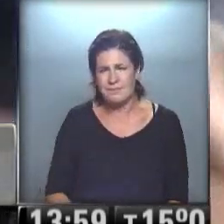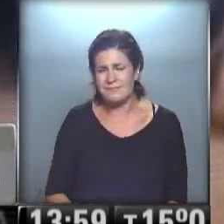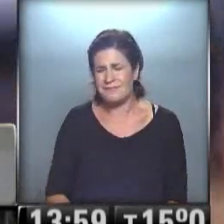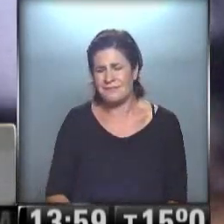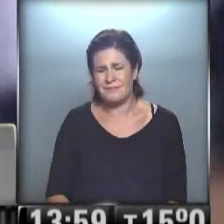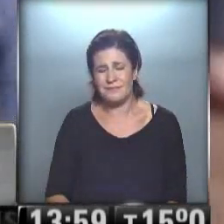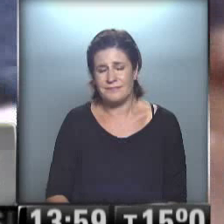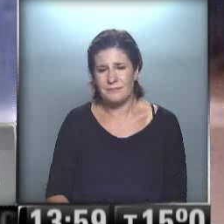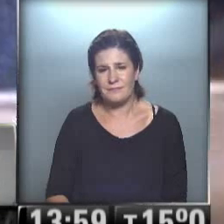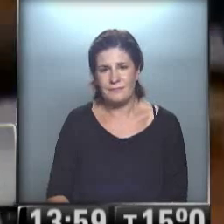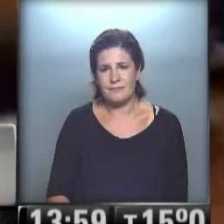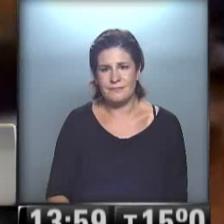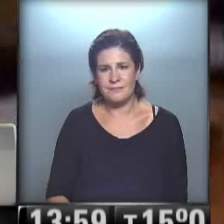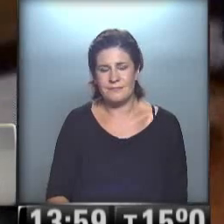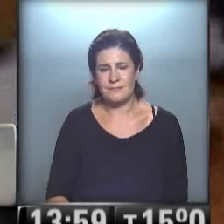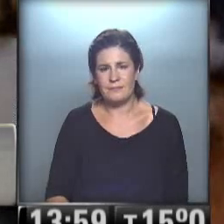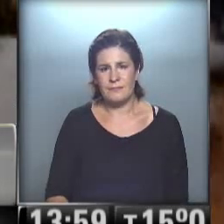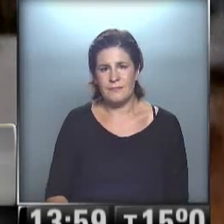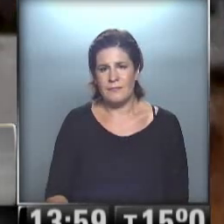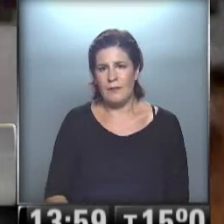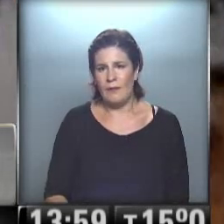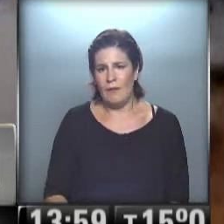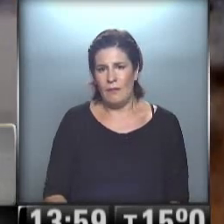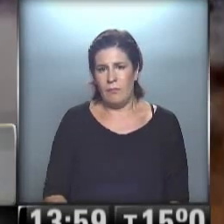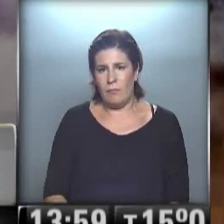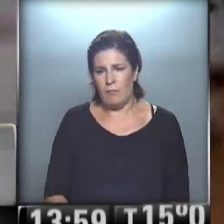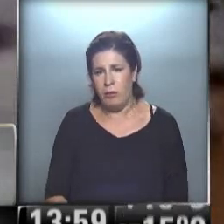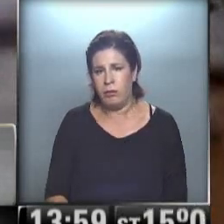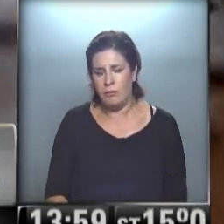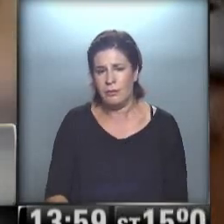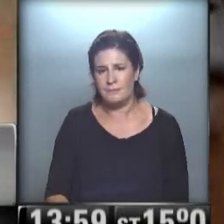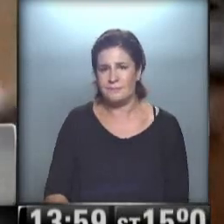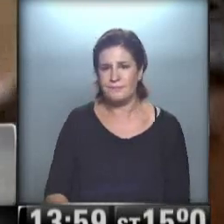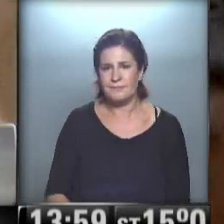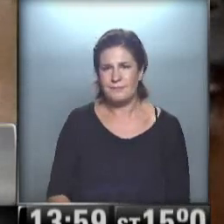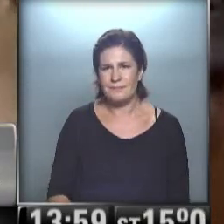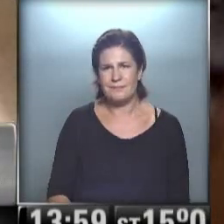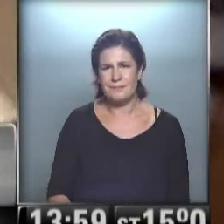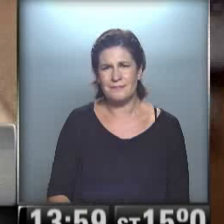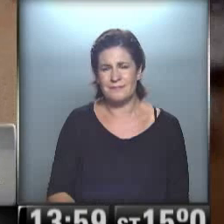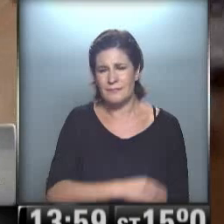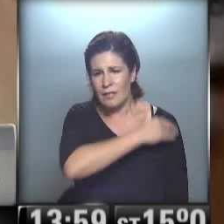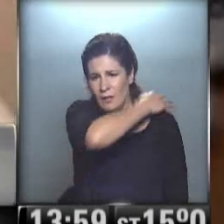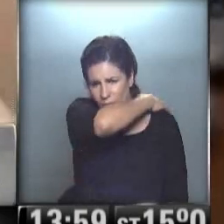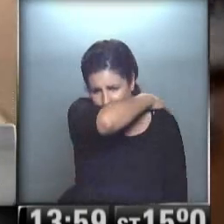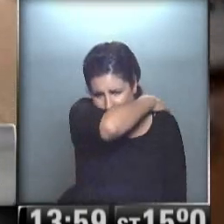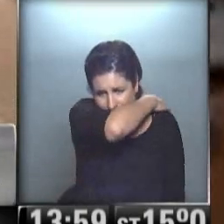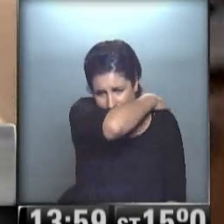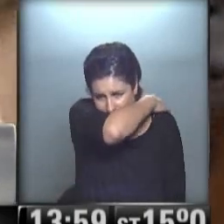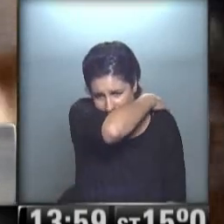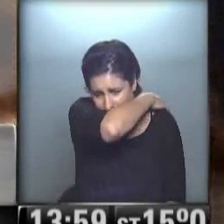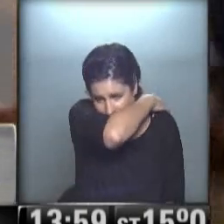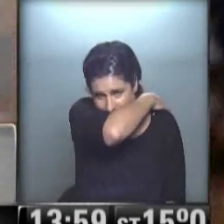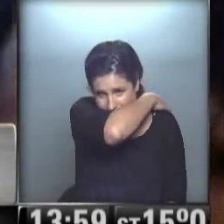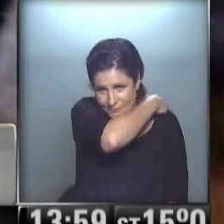se puede creer. Empezaron a discutir. Ahora, claro, no se enfrentaron nunca. Siempre peleando con la mesa. Es gracioso, ¿no? Rompen